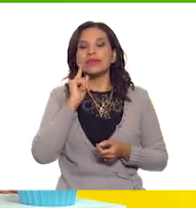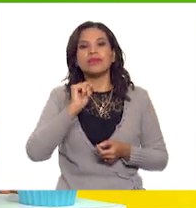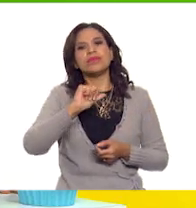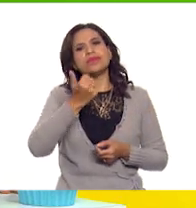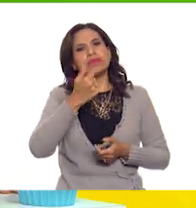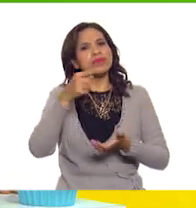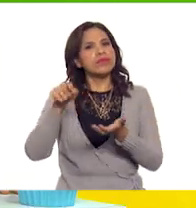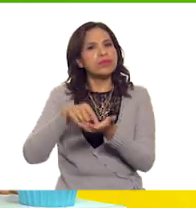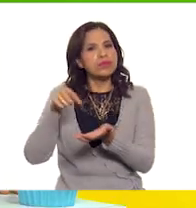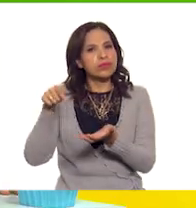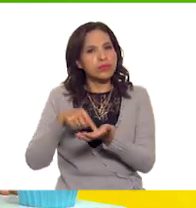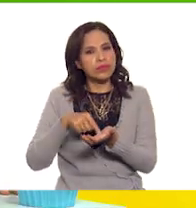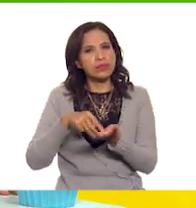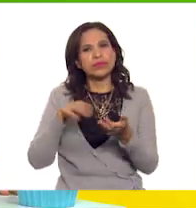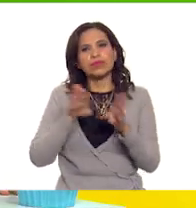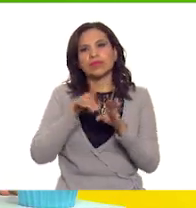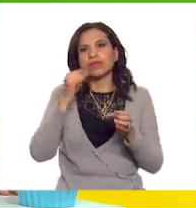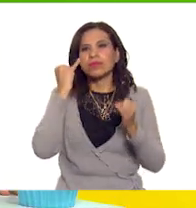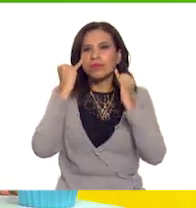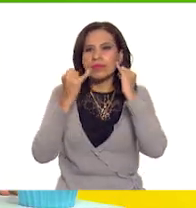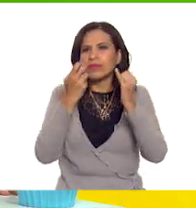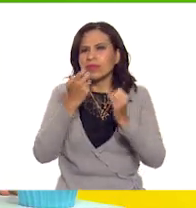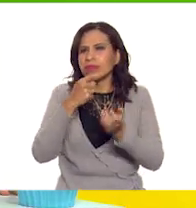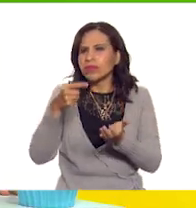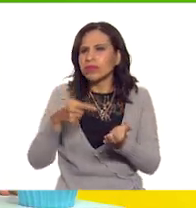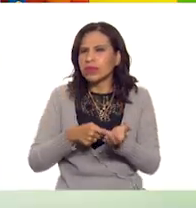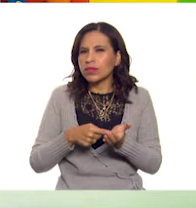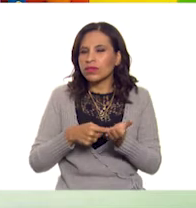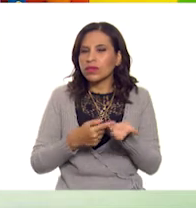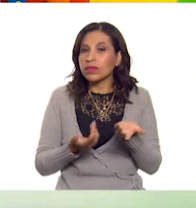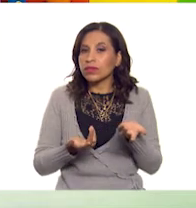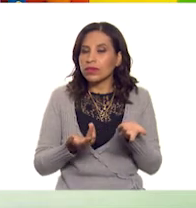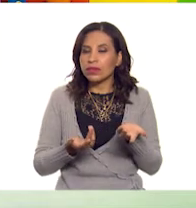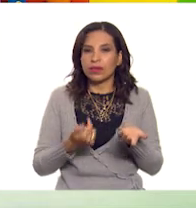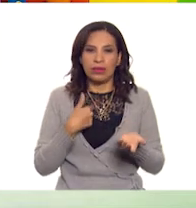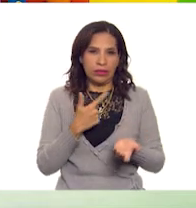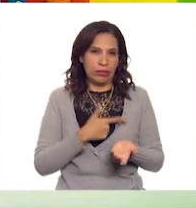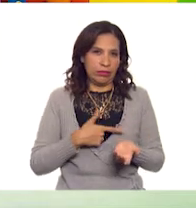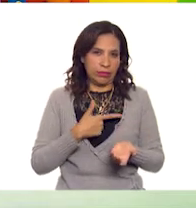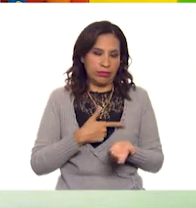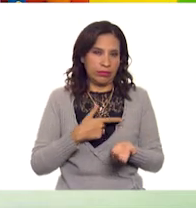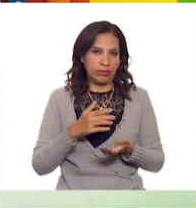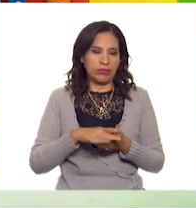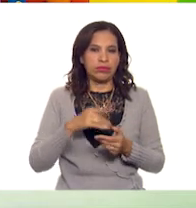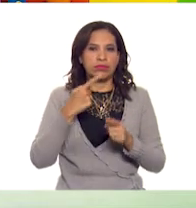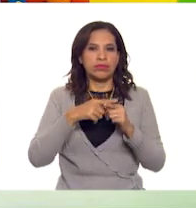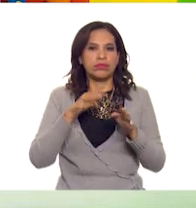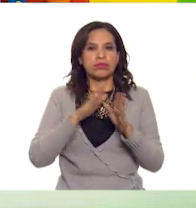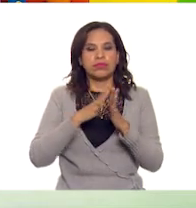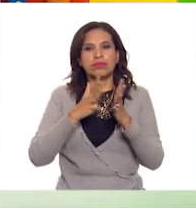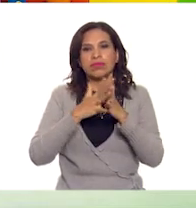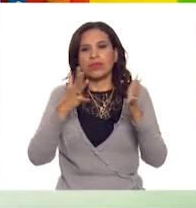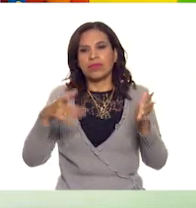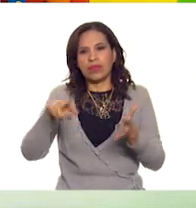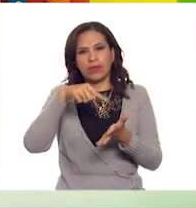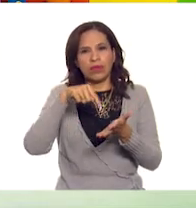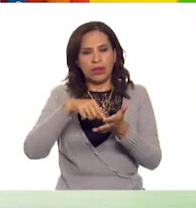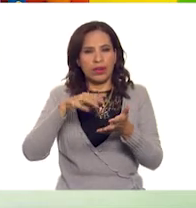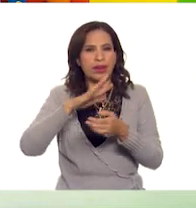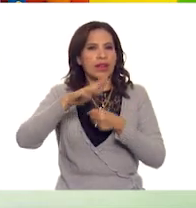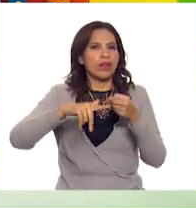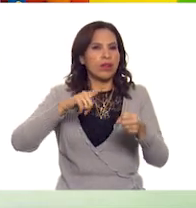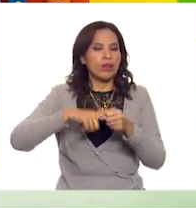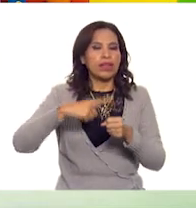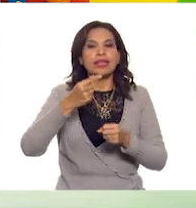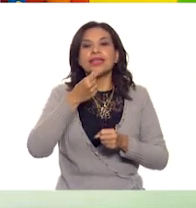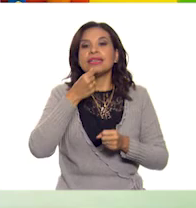otros lugares. ¿Cómo te imaginas esos lugares? Ah, pues me gustaría que fueran espacios más amplios y naturales, en donde